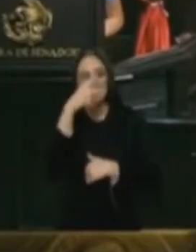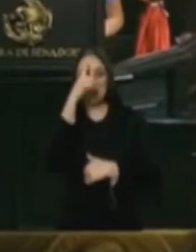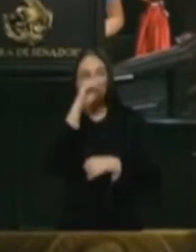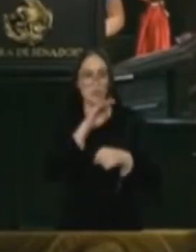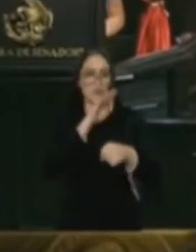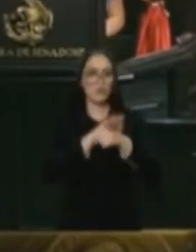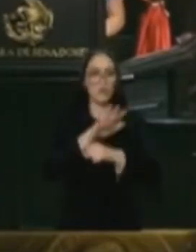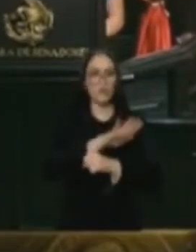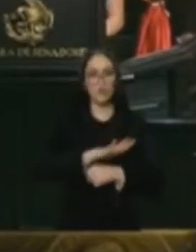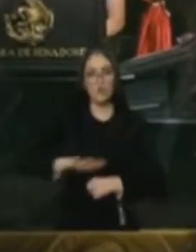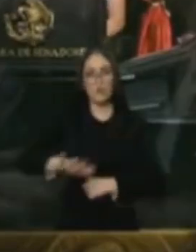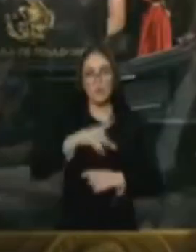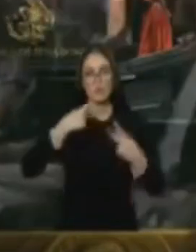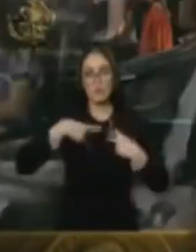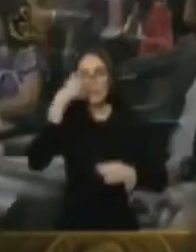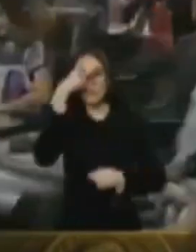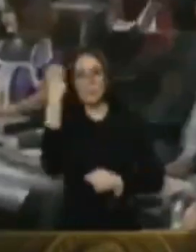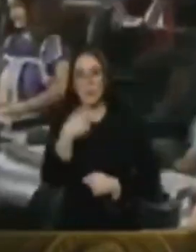los mexicanos.